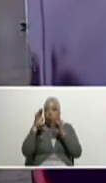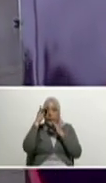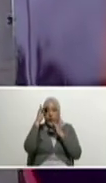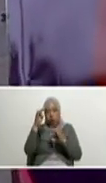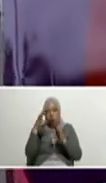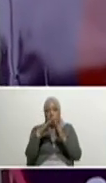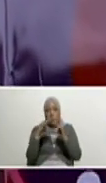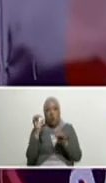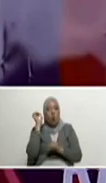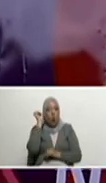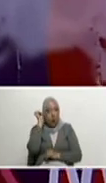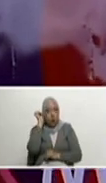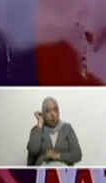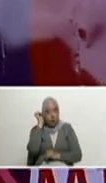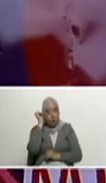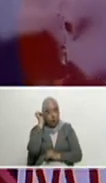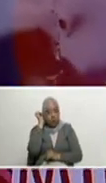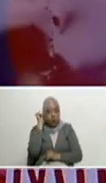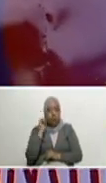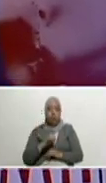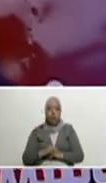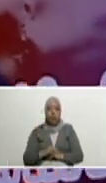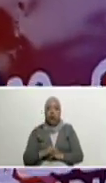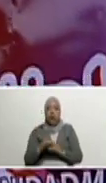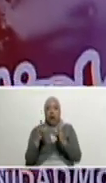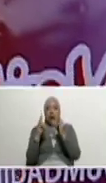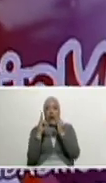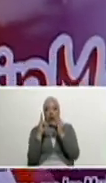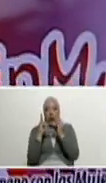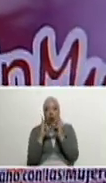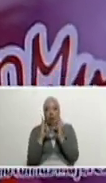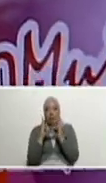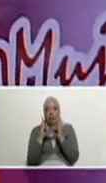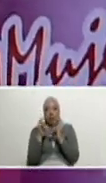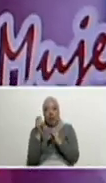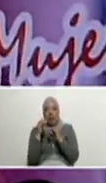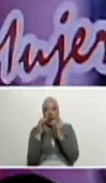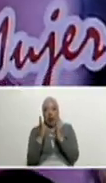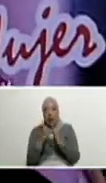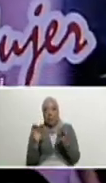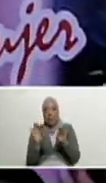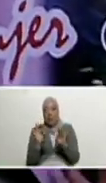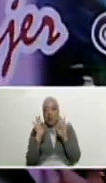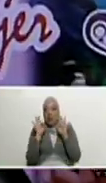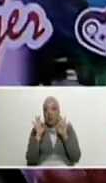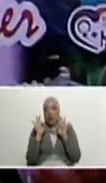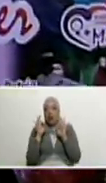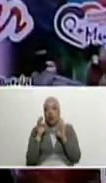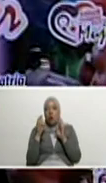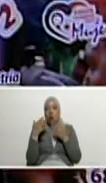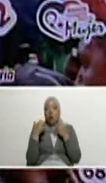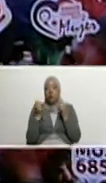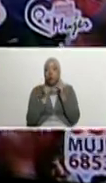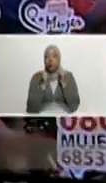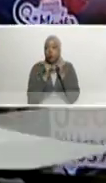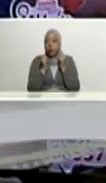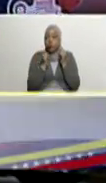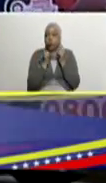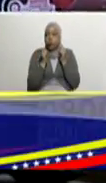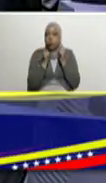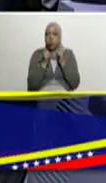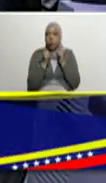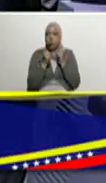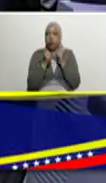atención. Consta de una camilla ginecológica, el aire acondicionado,